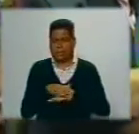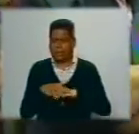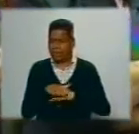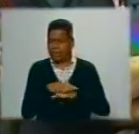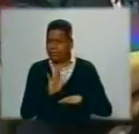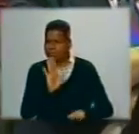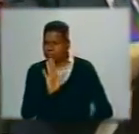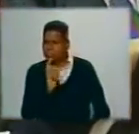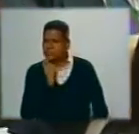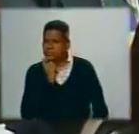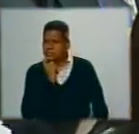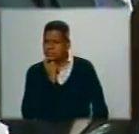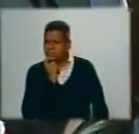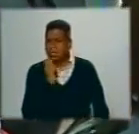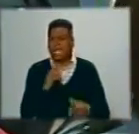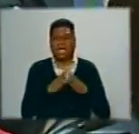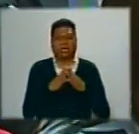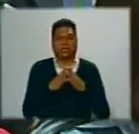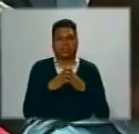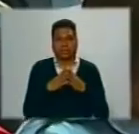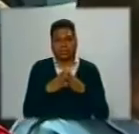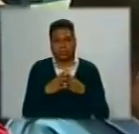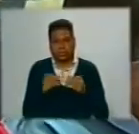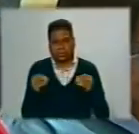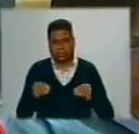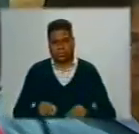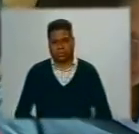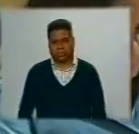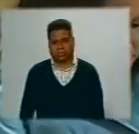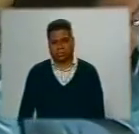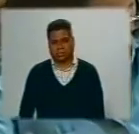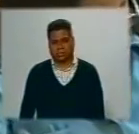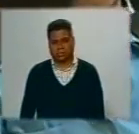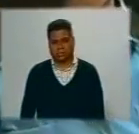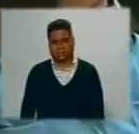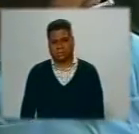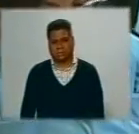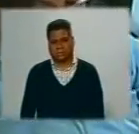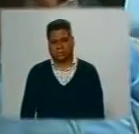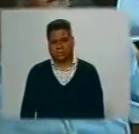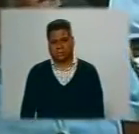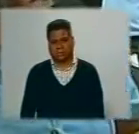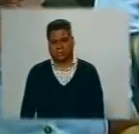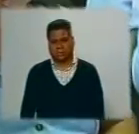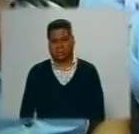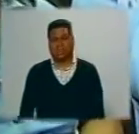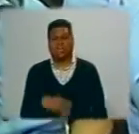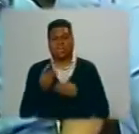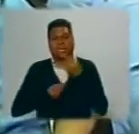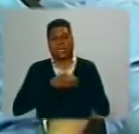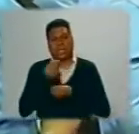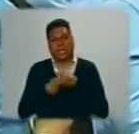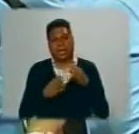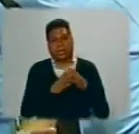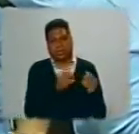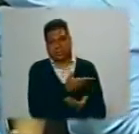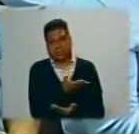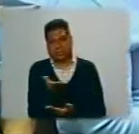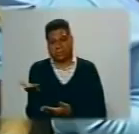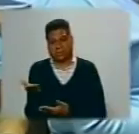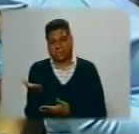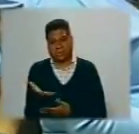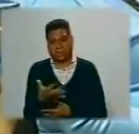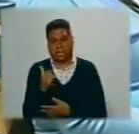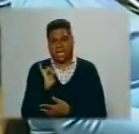la circulación o el tratamiento y la garantía de la